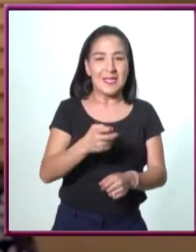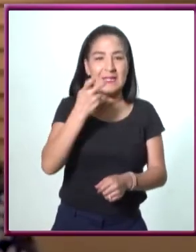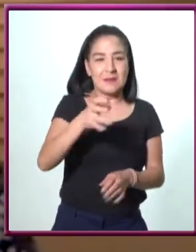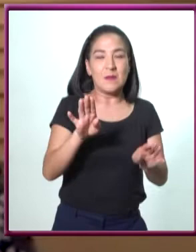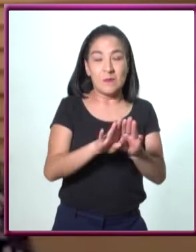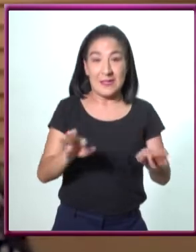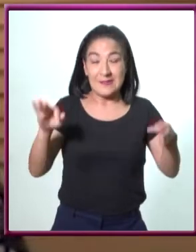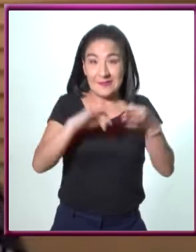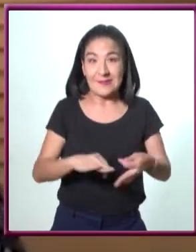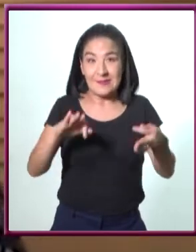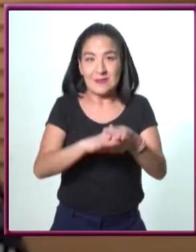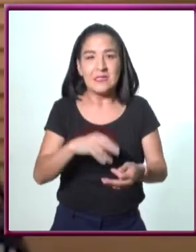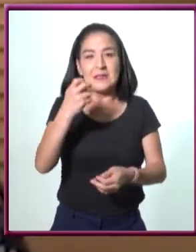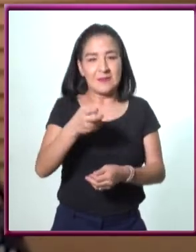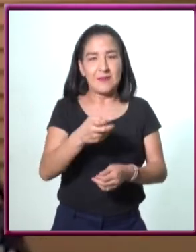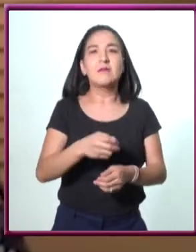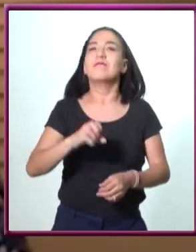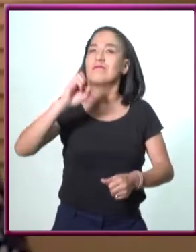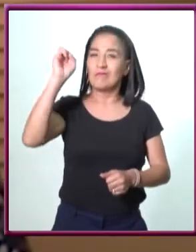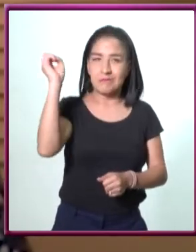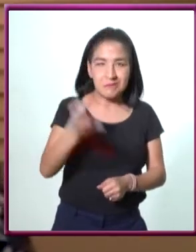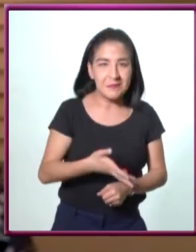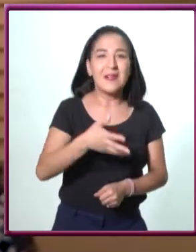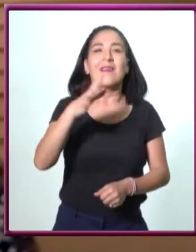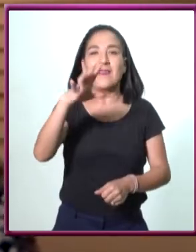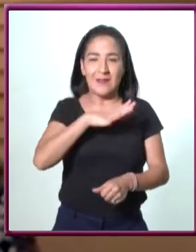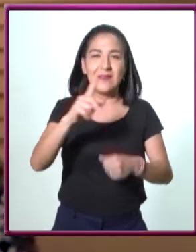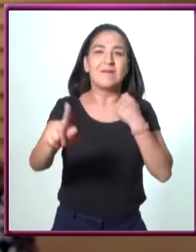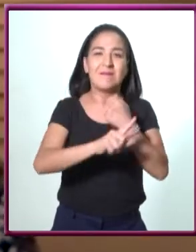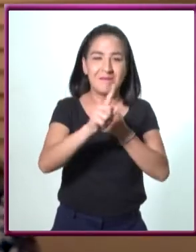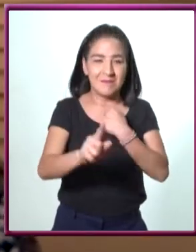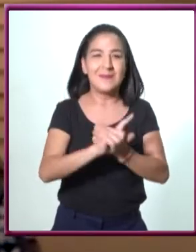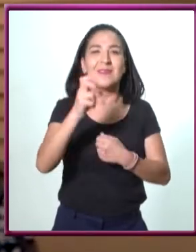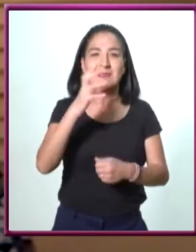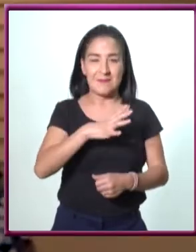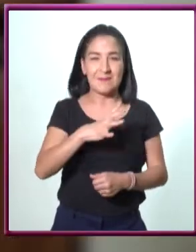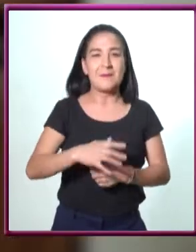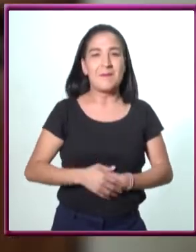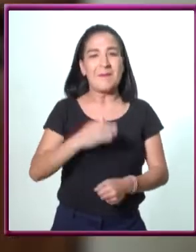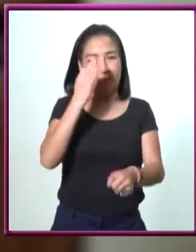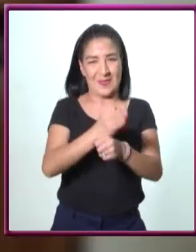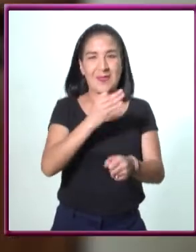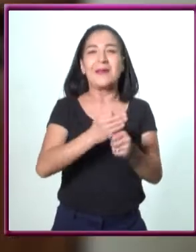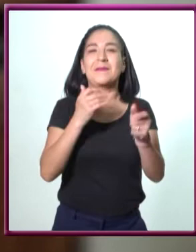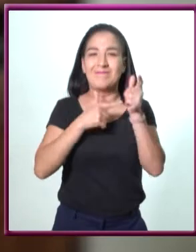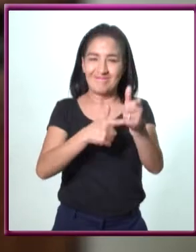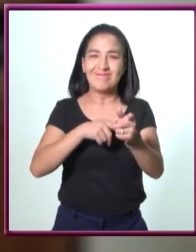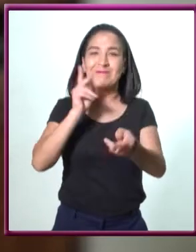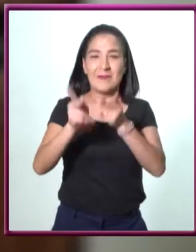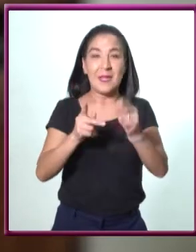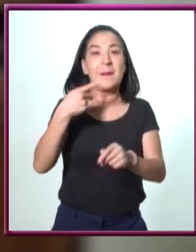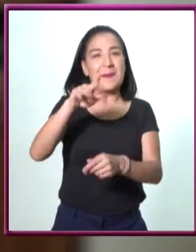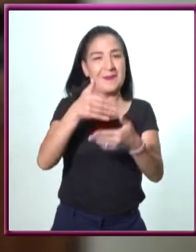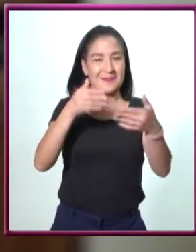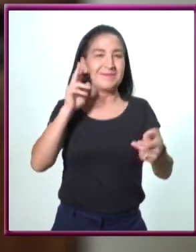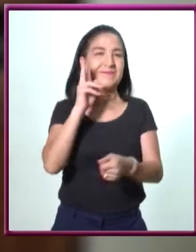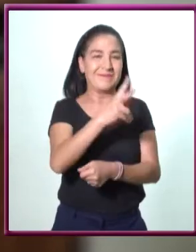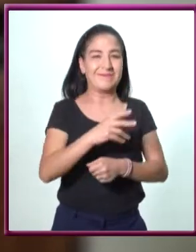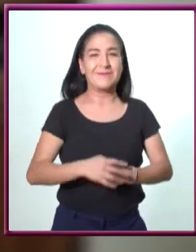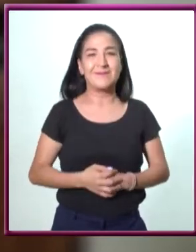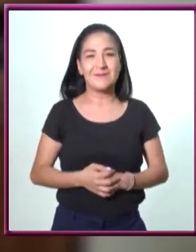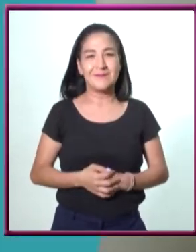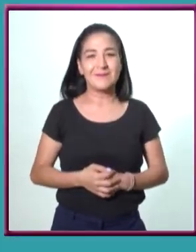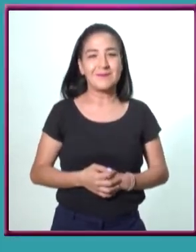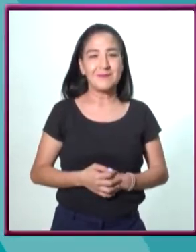mentir frecuentemente de todas maneras hace que perdamos credibilidad. Continuaremos con esta charla, pero antes veamos